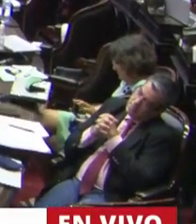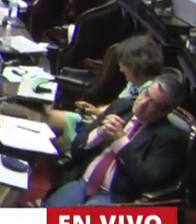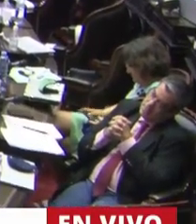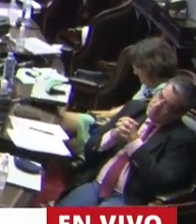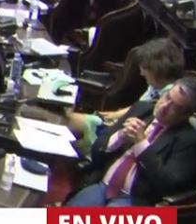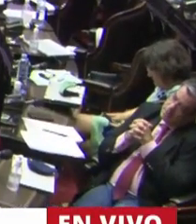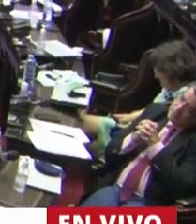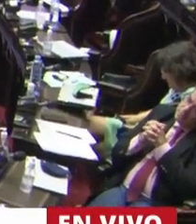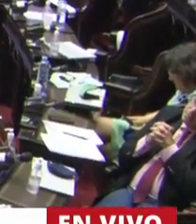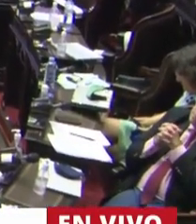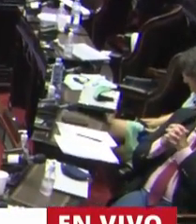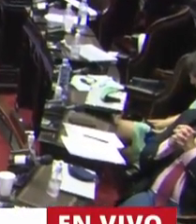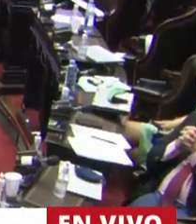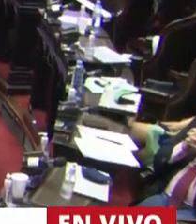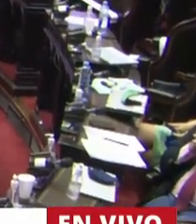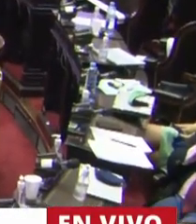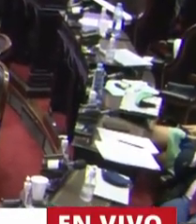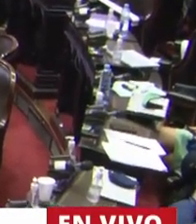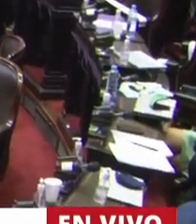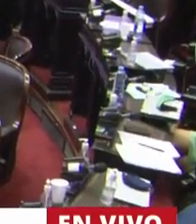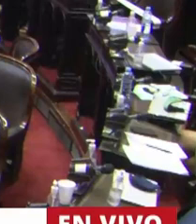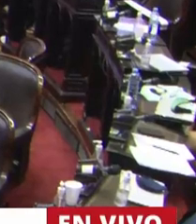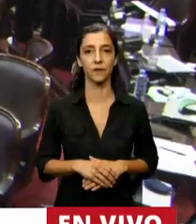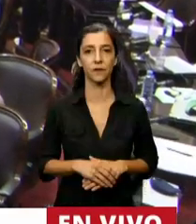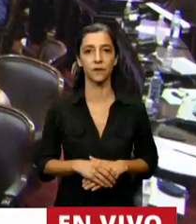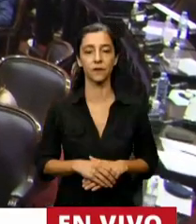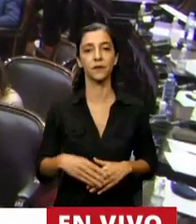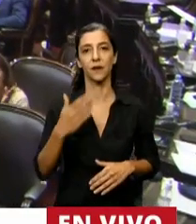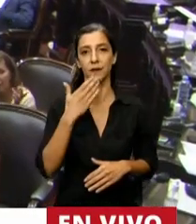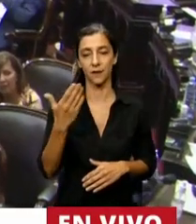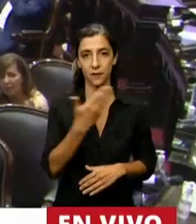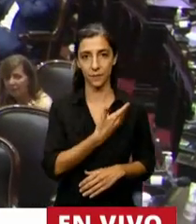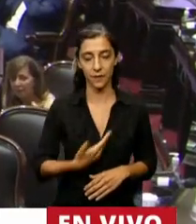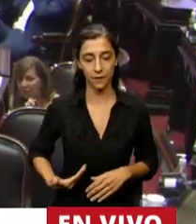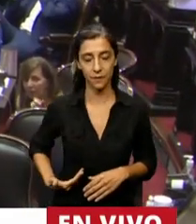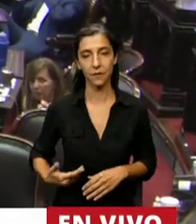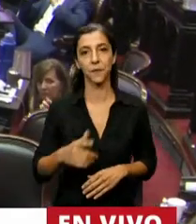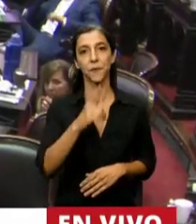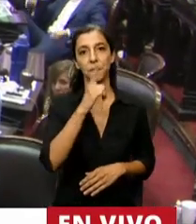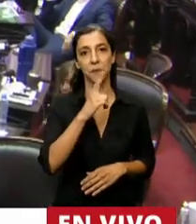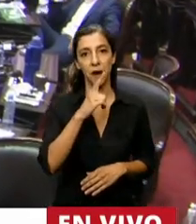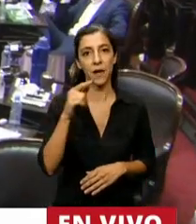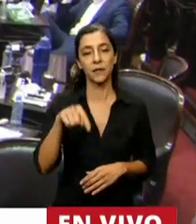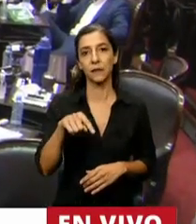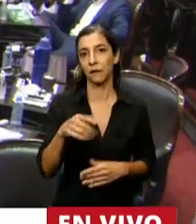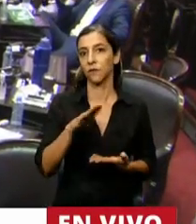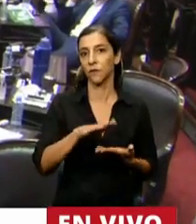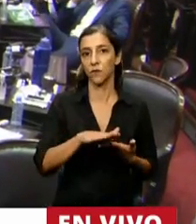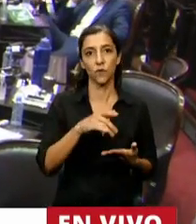Gracias, presidente. Yo creo que de todas las discusiones que se han